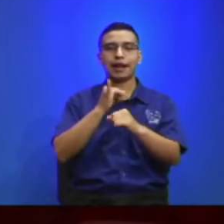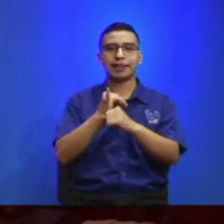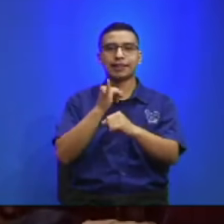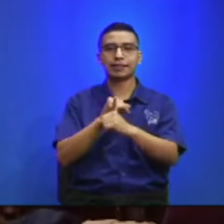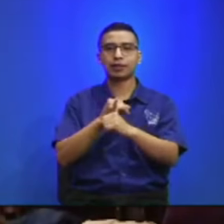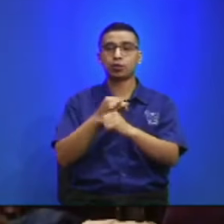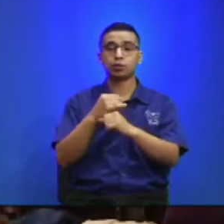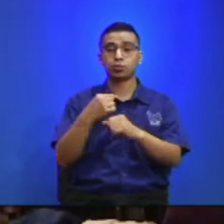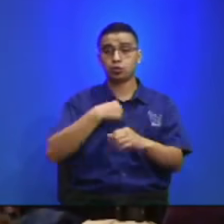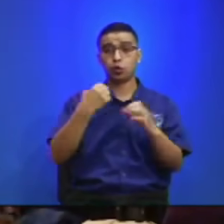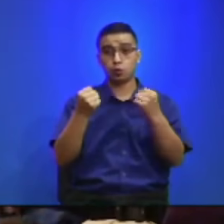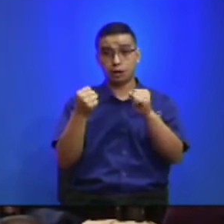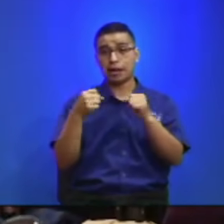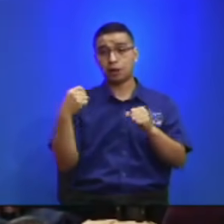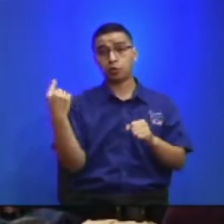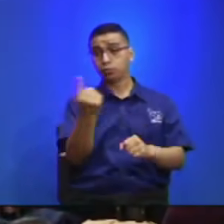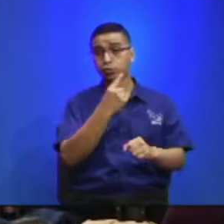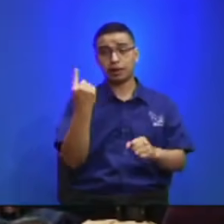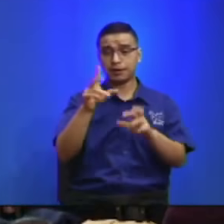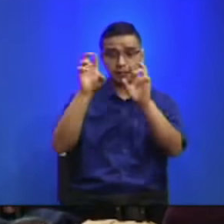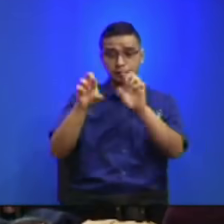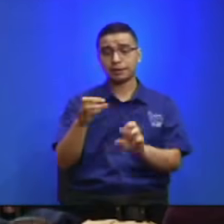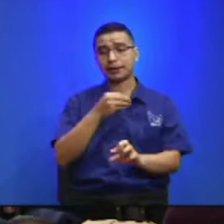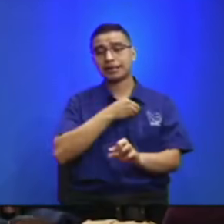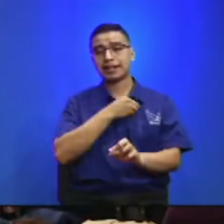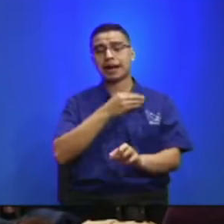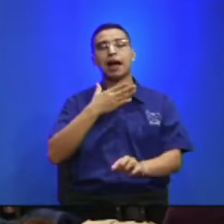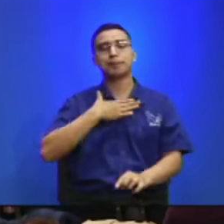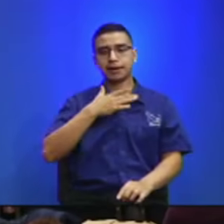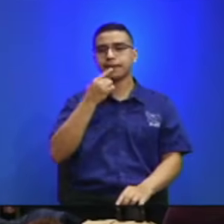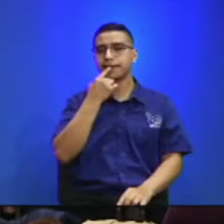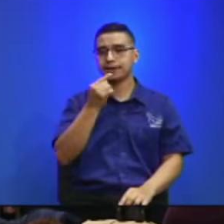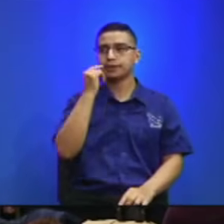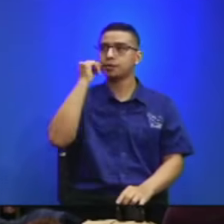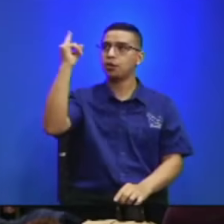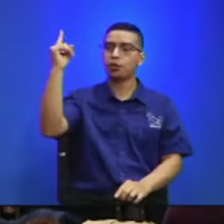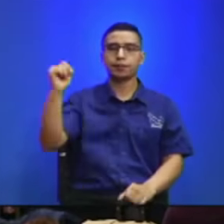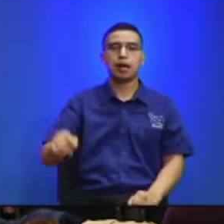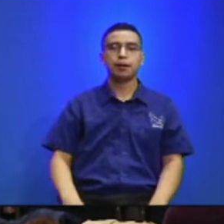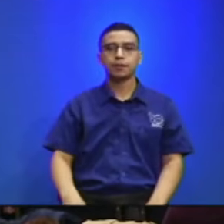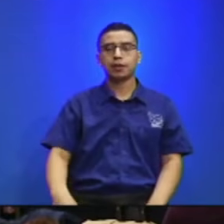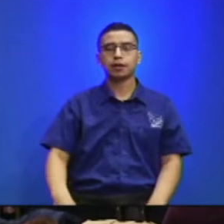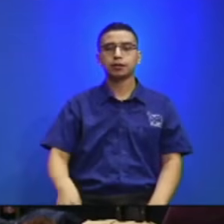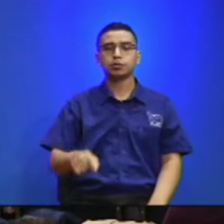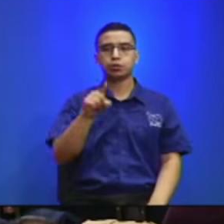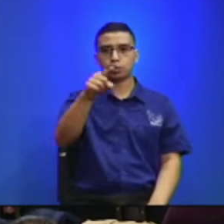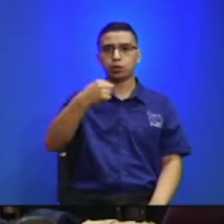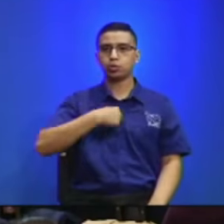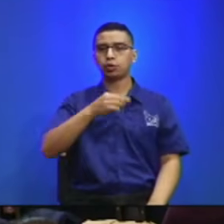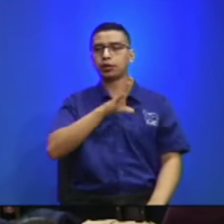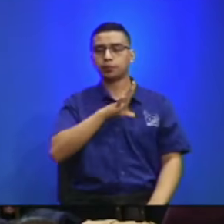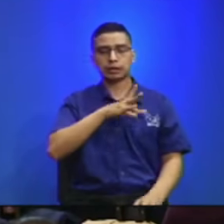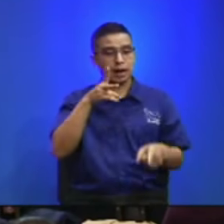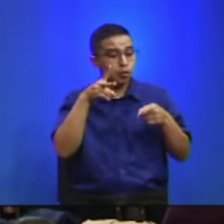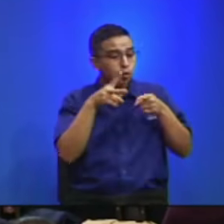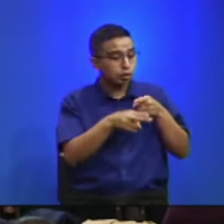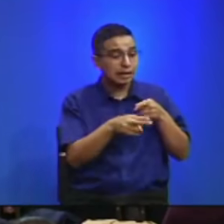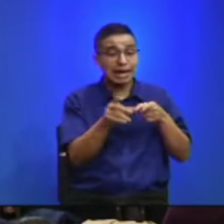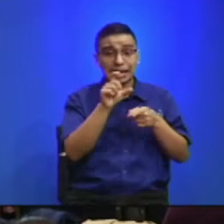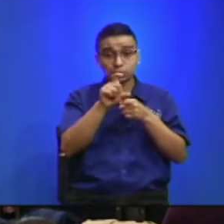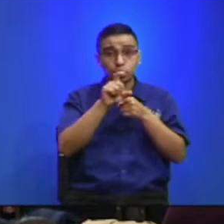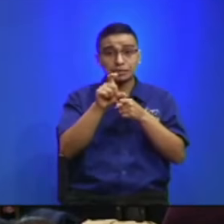conmigo tenemos que desenraizar cortando todo aquello que me me es